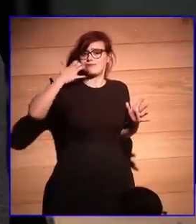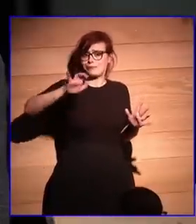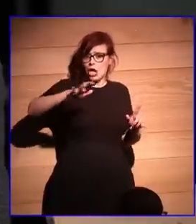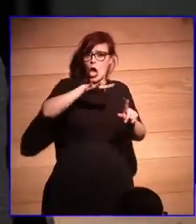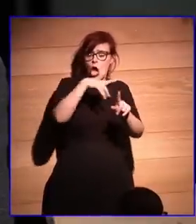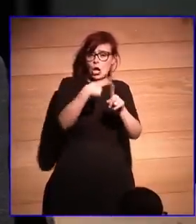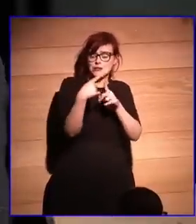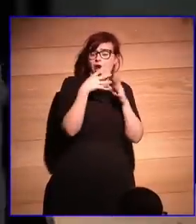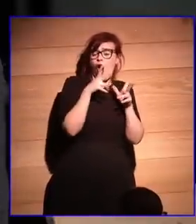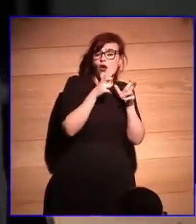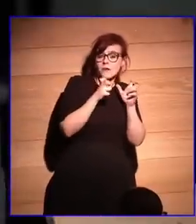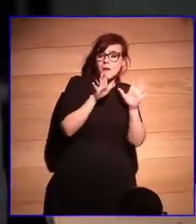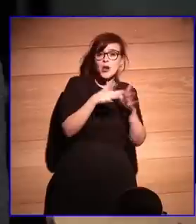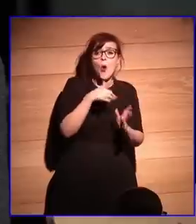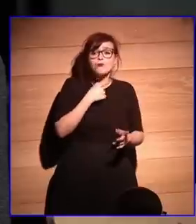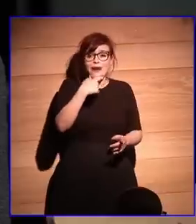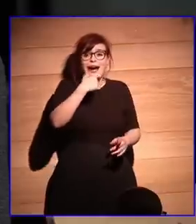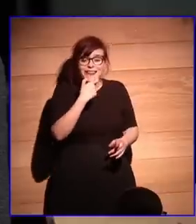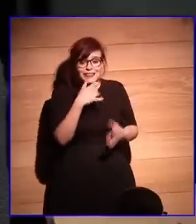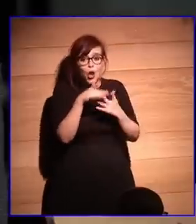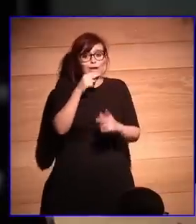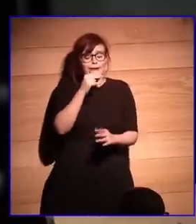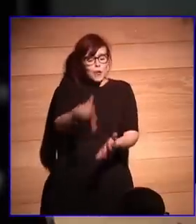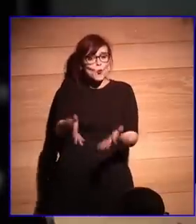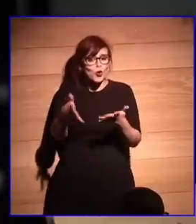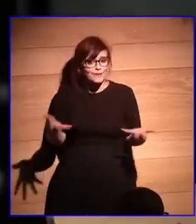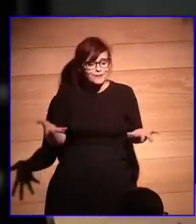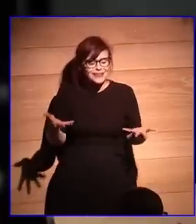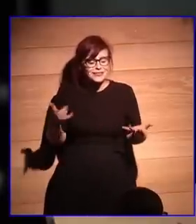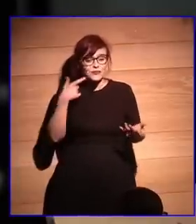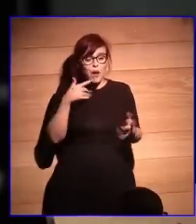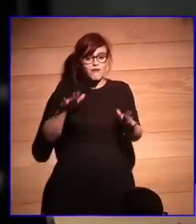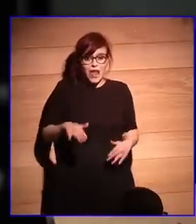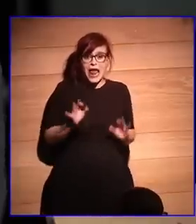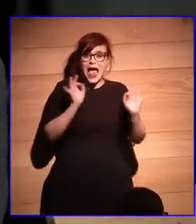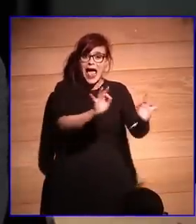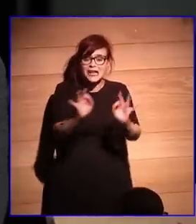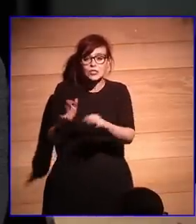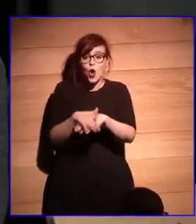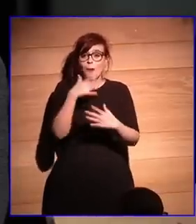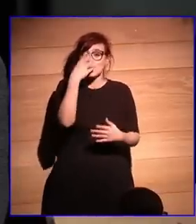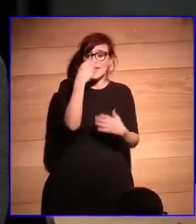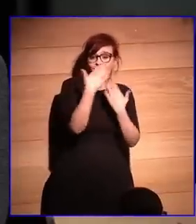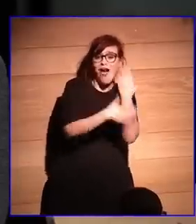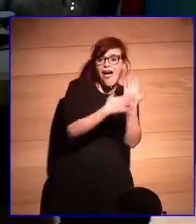horribles y que a la vez le pueden gustar las galletas o querer mucho a su nieta. Porque así es como son el las perro, cosas. Claro. Acaricia al perro. Todo. Claro, porque era vegano, le gustan